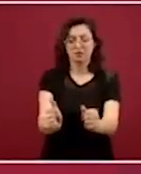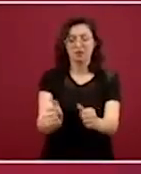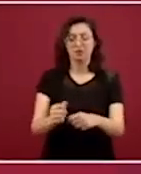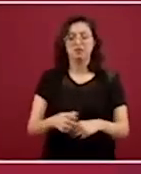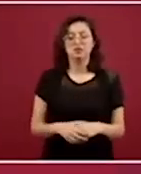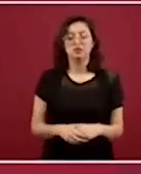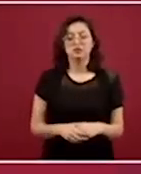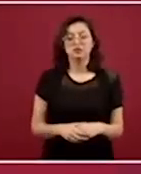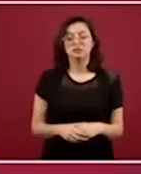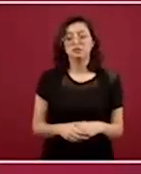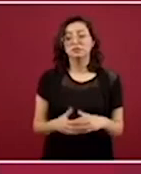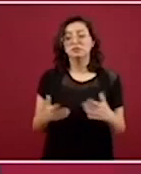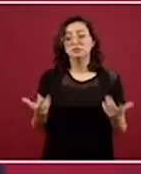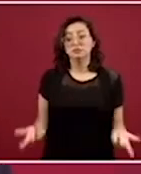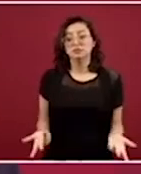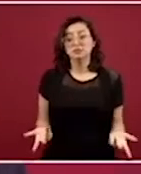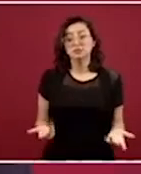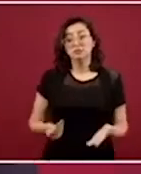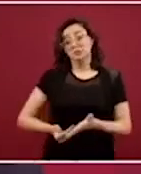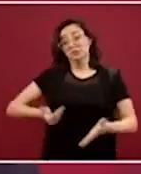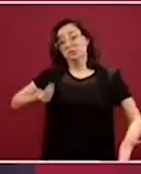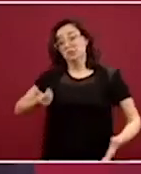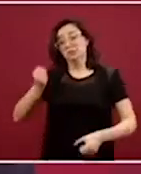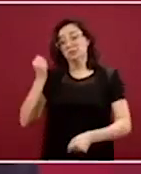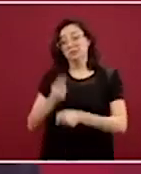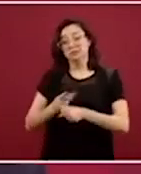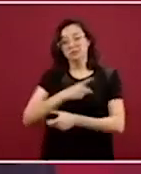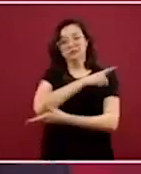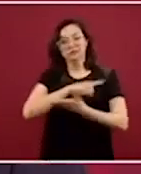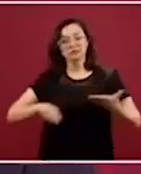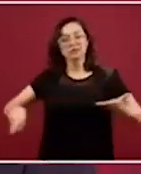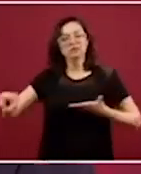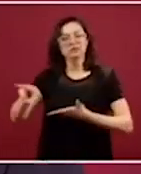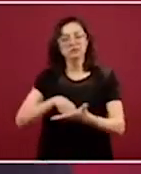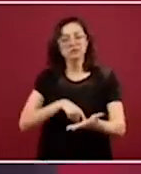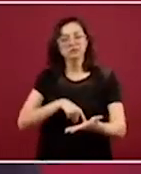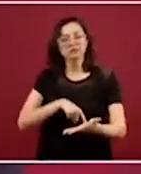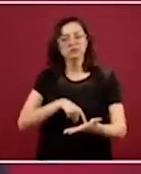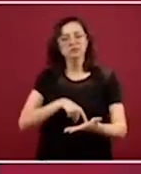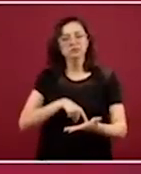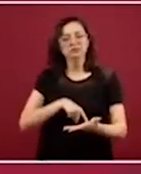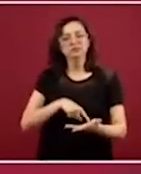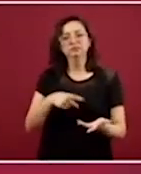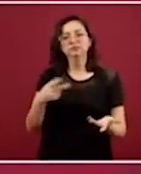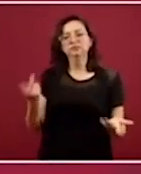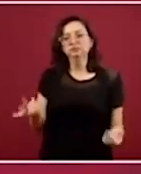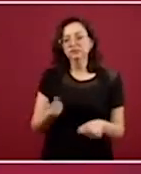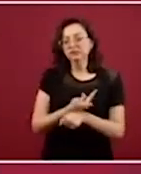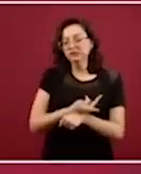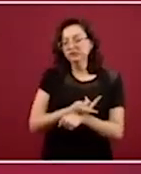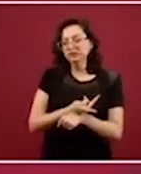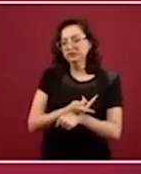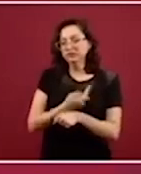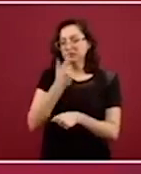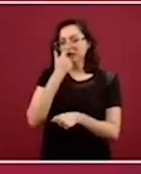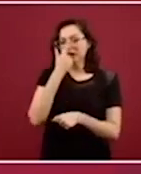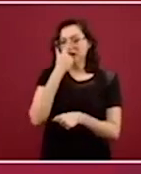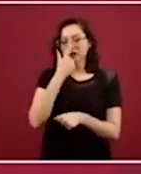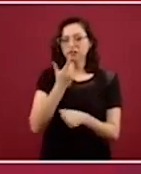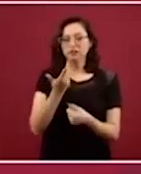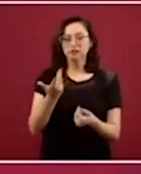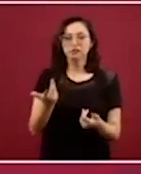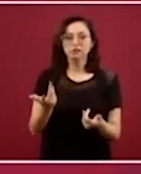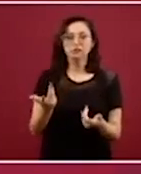Algunas de estas cancelaciones anticipadas, quizá no pocas, la razón por la que están empujando